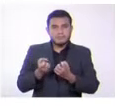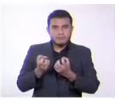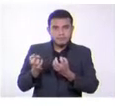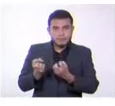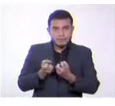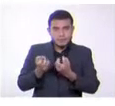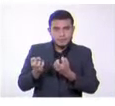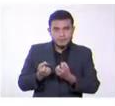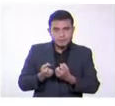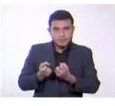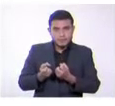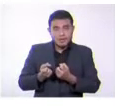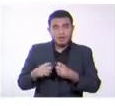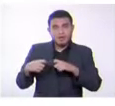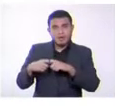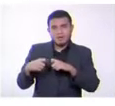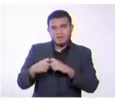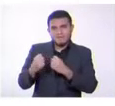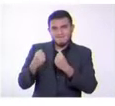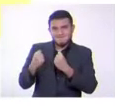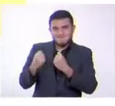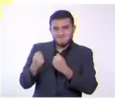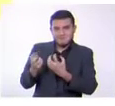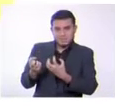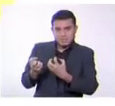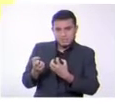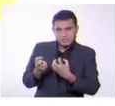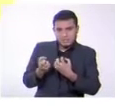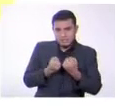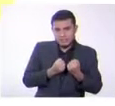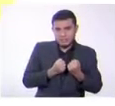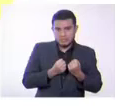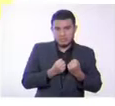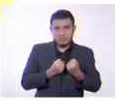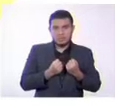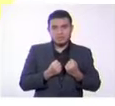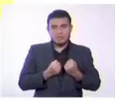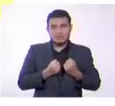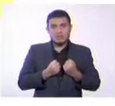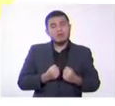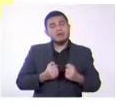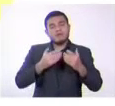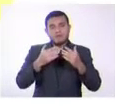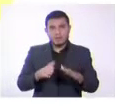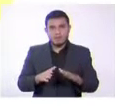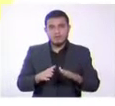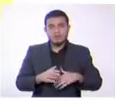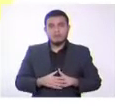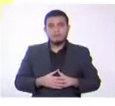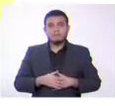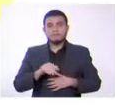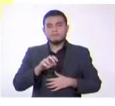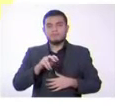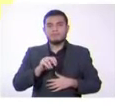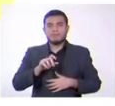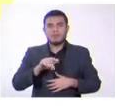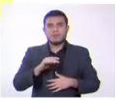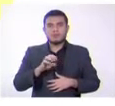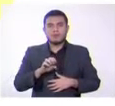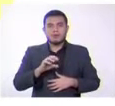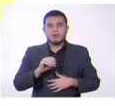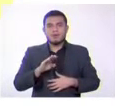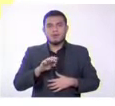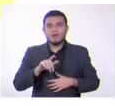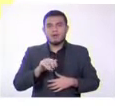electrones con mayor fuerza. De manera diferente, en el enlace covalente no